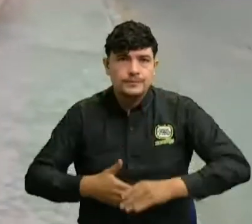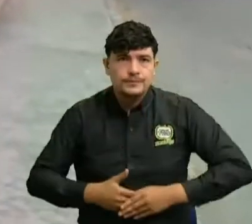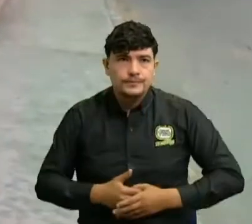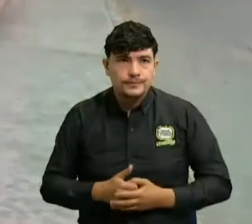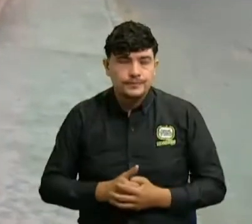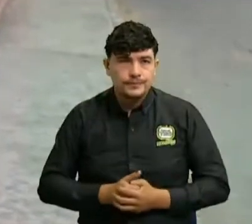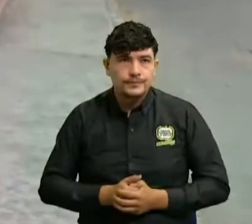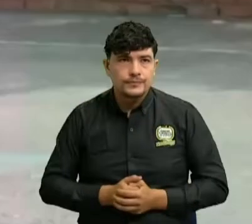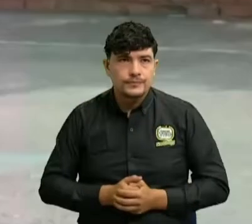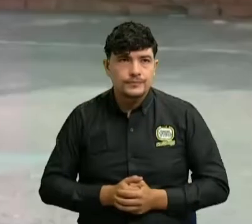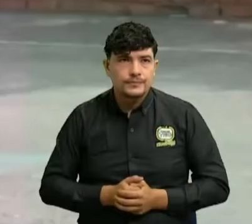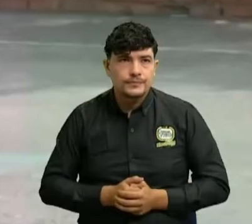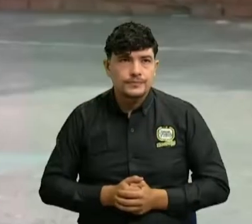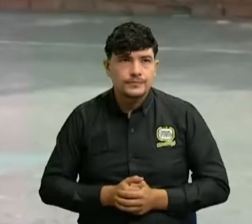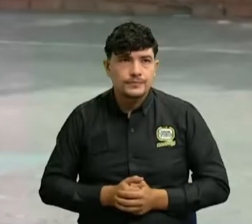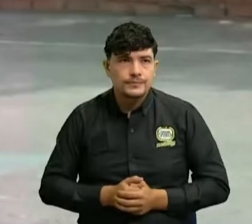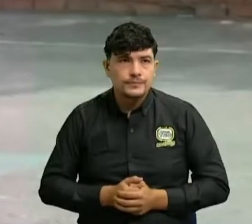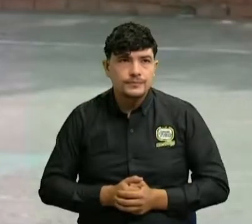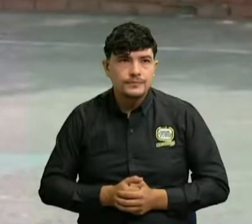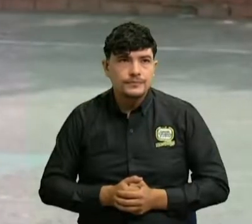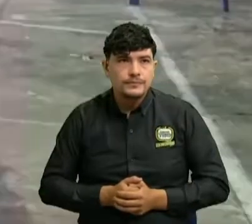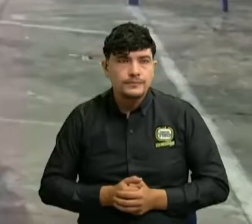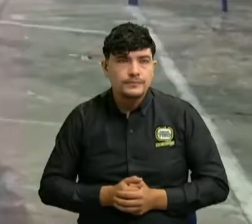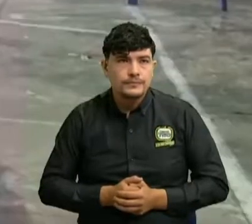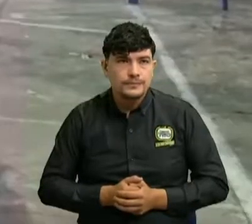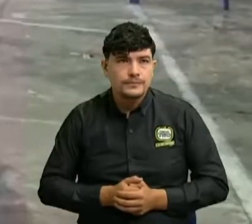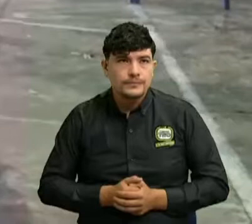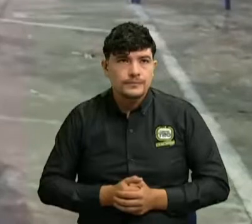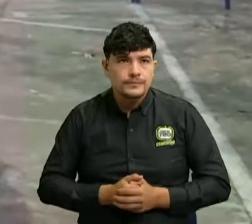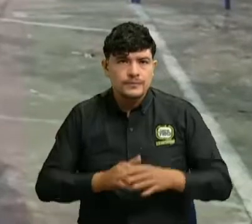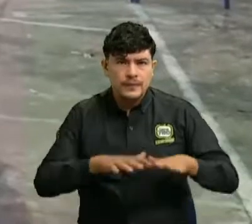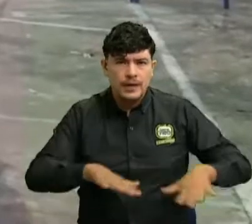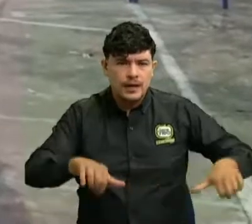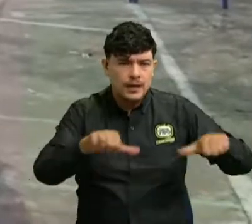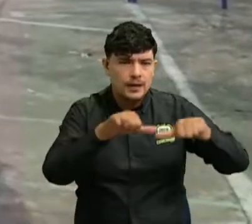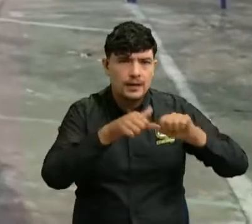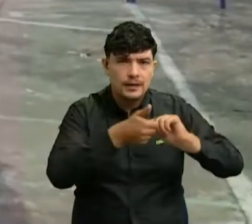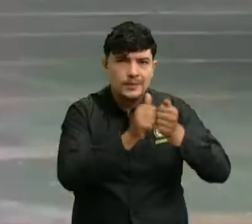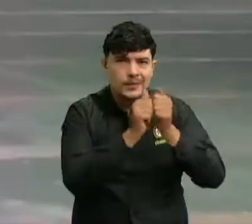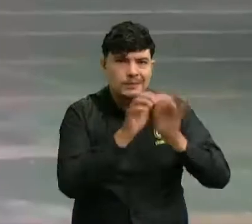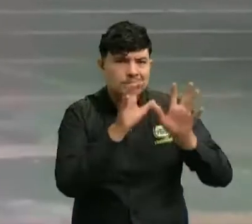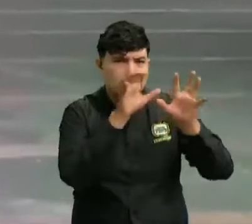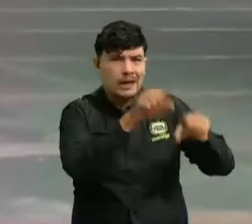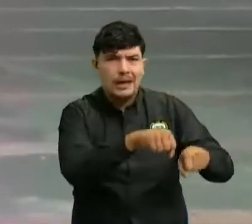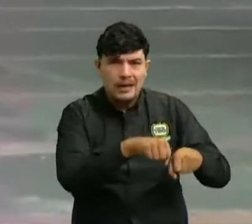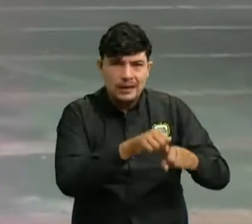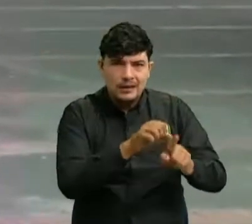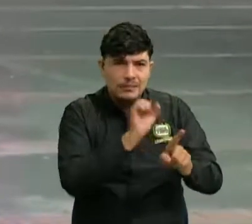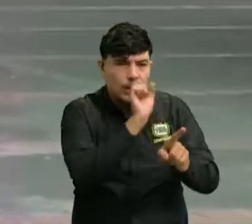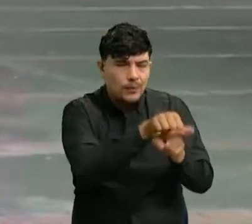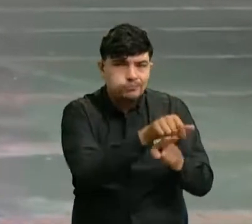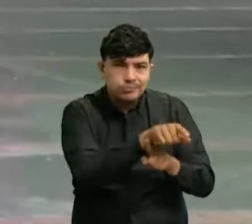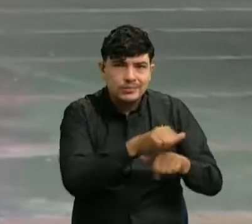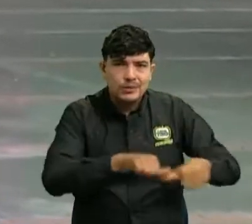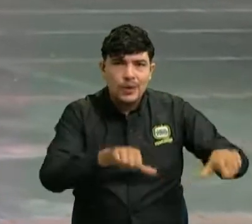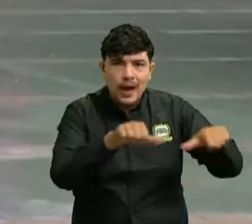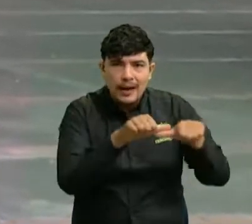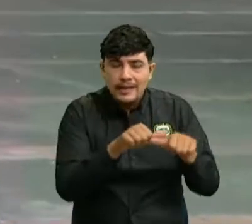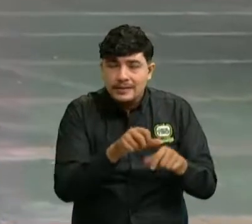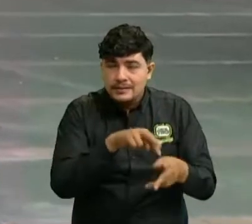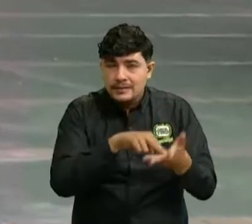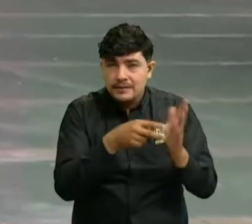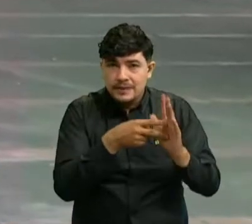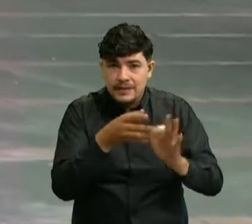de luminarias, la soledad y el abandono de este escenario deportivo ha llevado a que este sector se convierta en una zona de